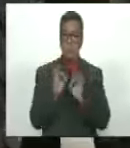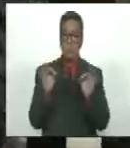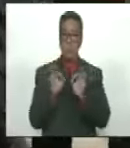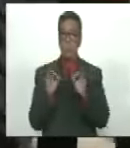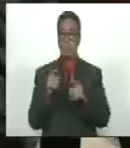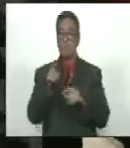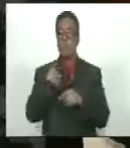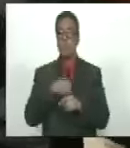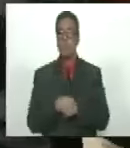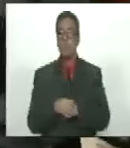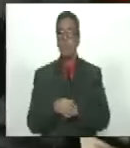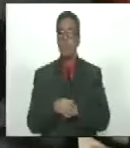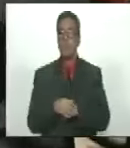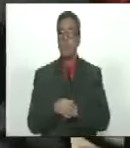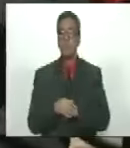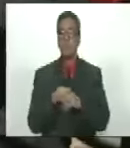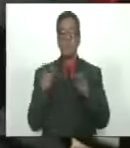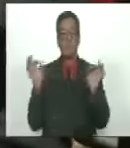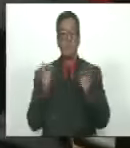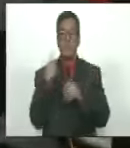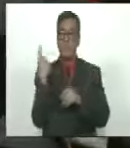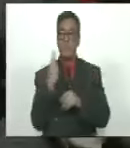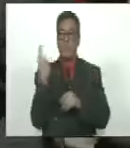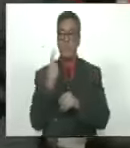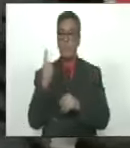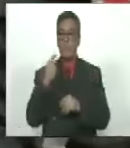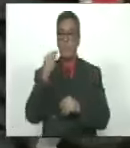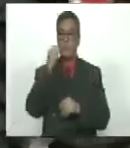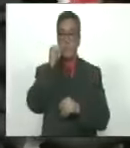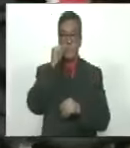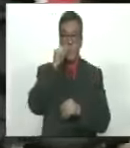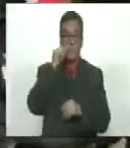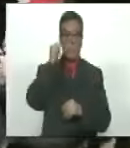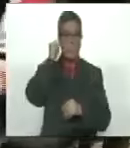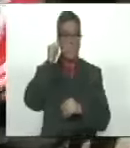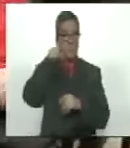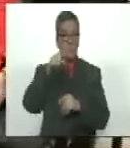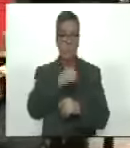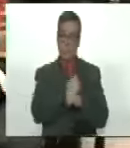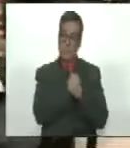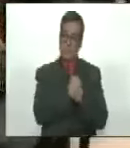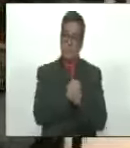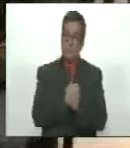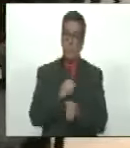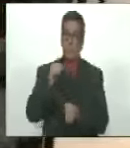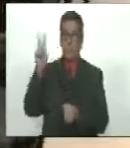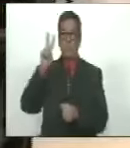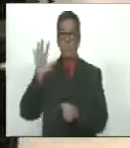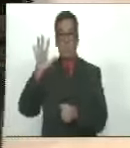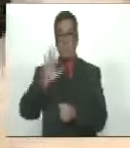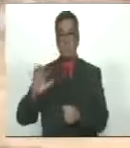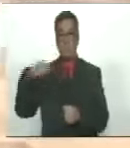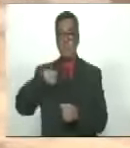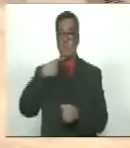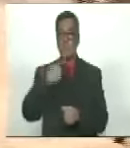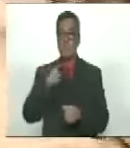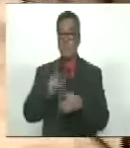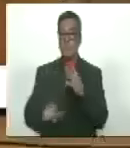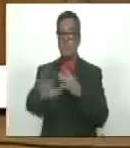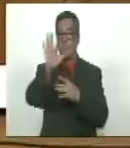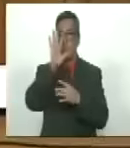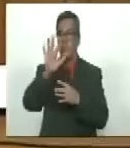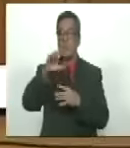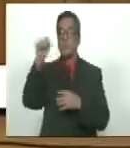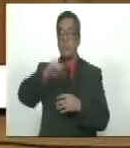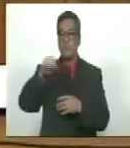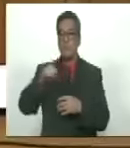distingo de ningún tipo, solamente como ciudadanos y ciudadanas que queremos a esta patria Venezuela, le dijimos cinco veces sí